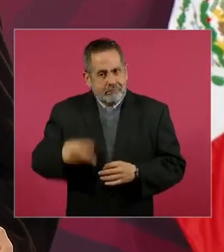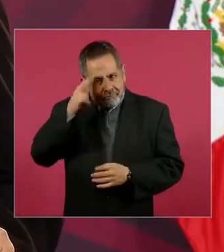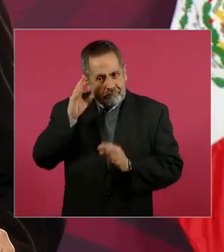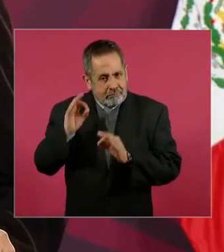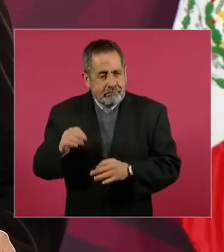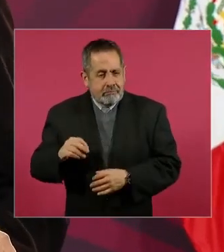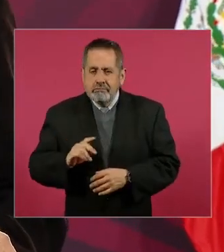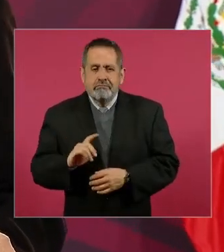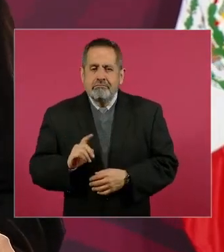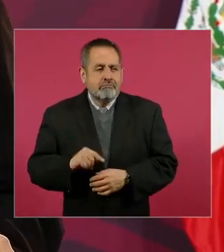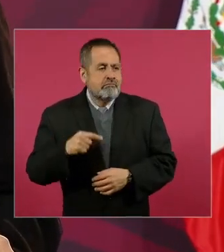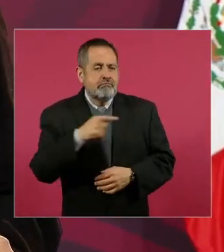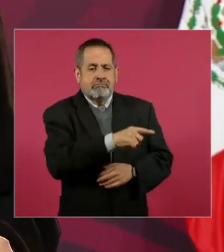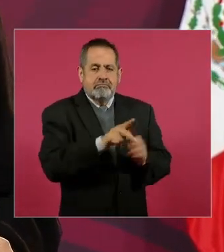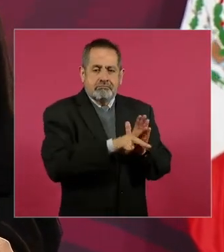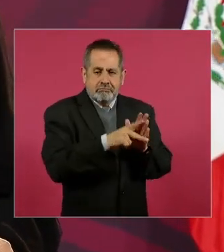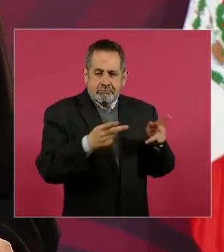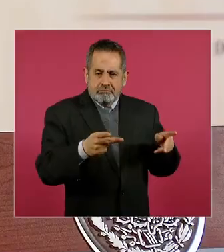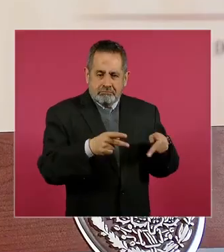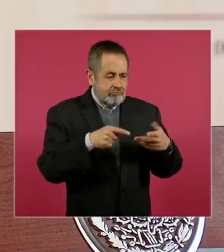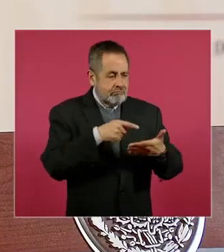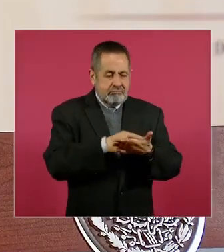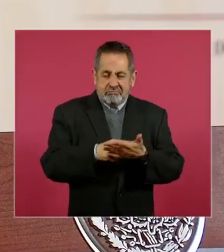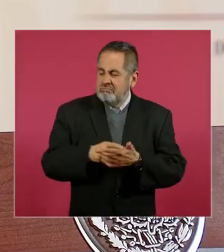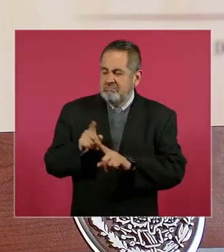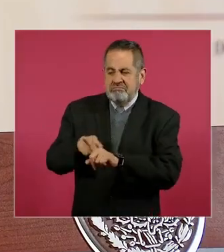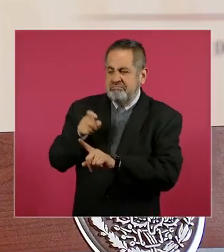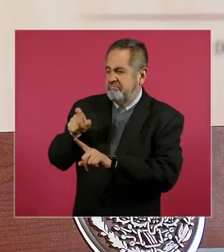8 columnas, crítica,